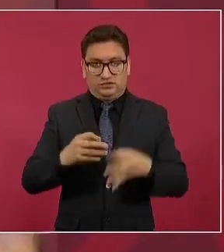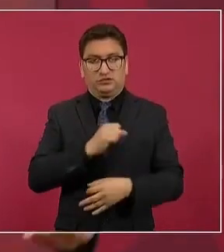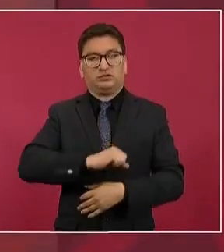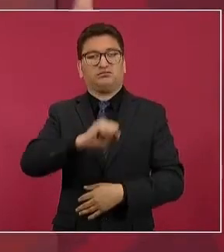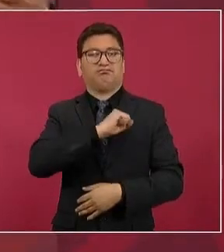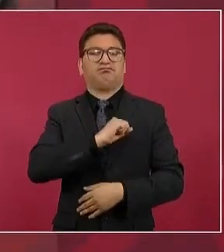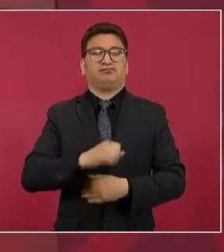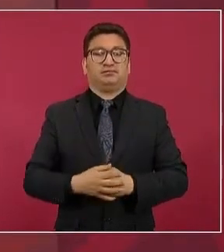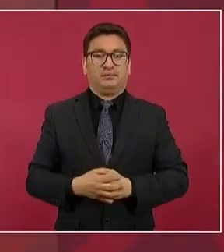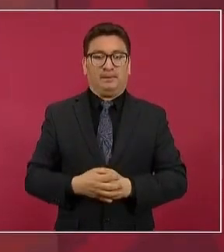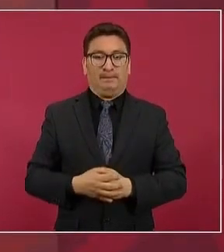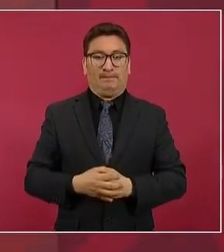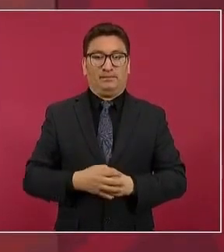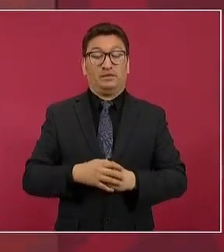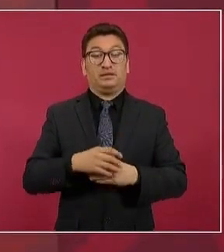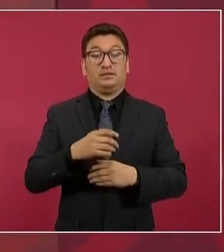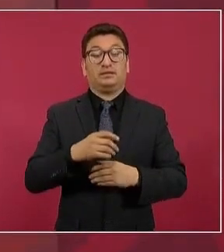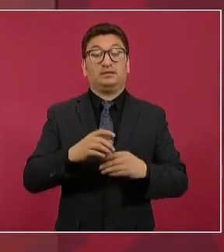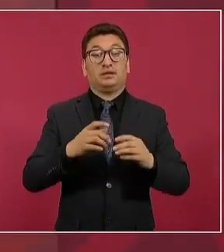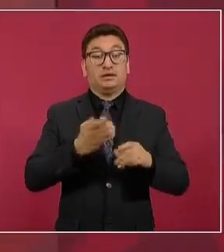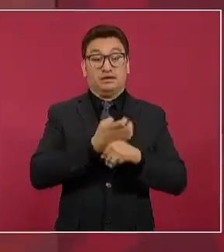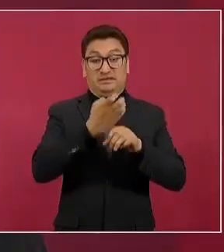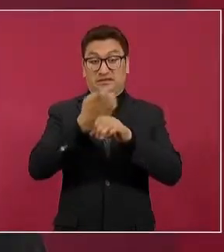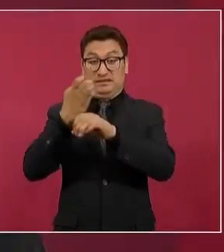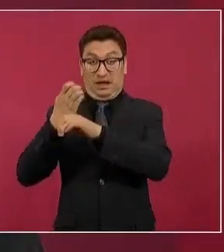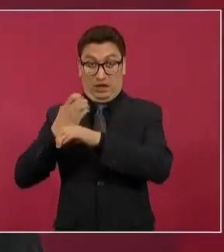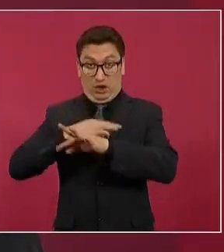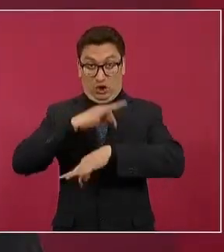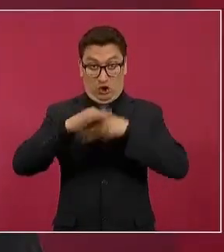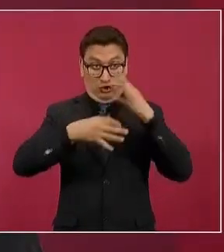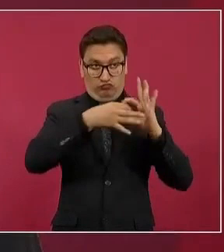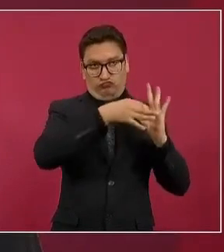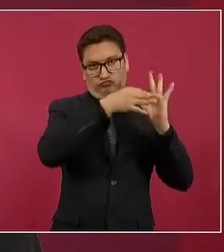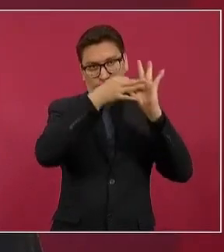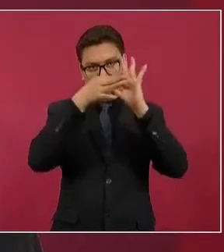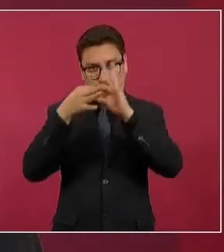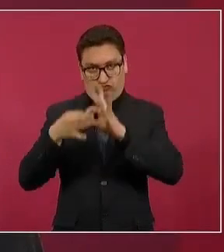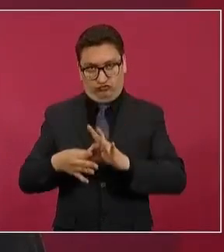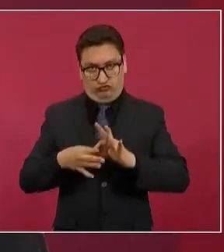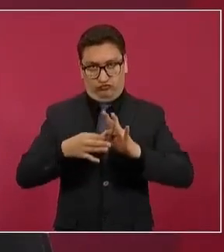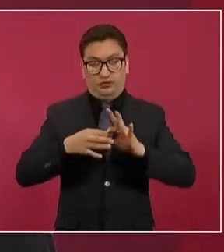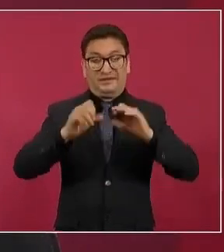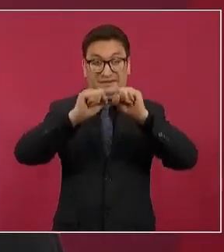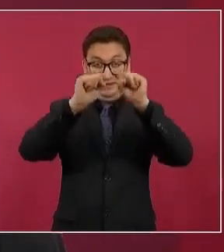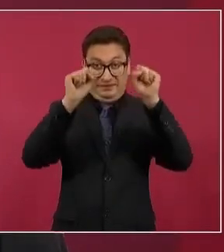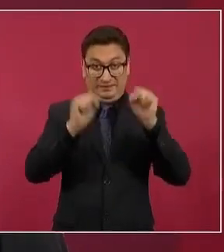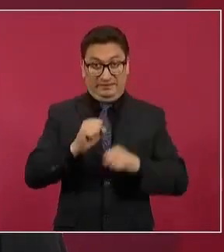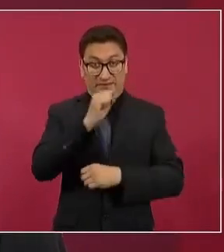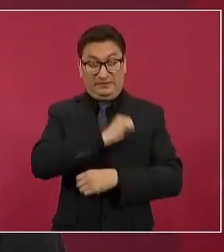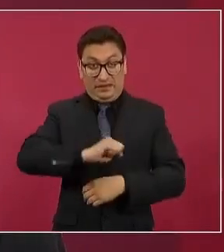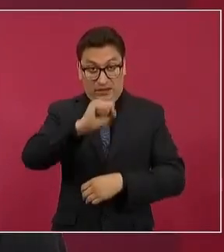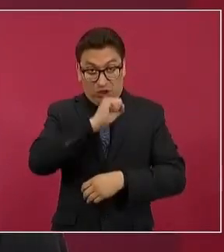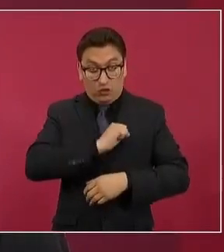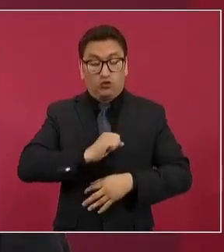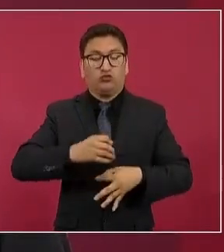y que se integrara el sistema de salud, y está dando todas las